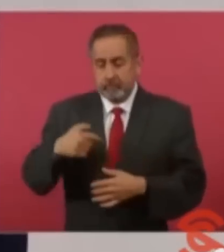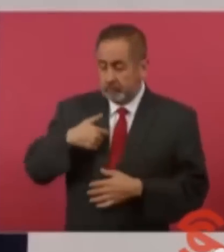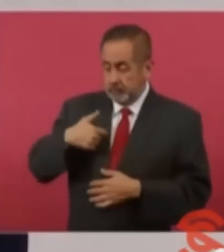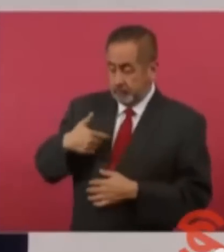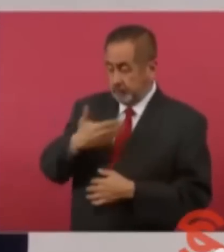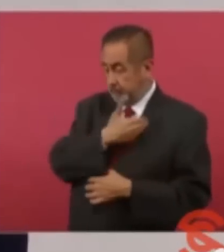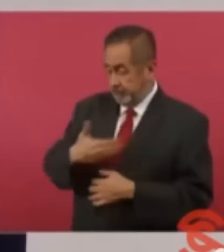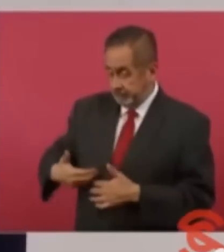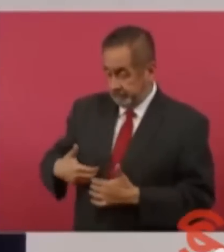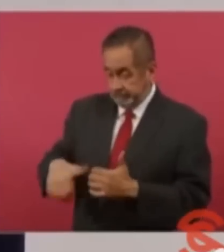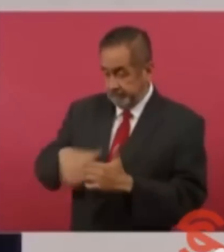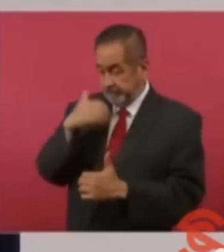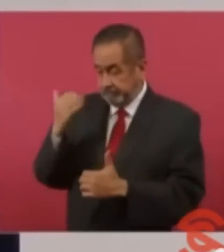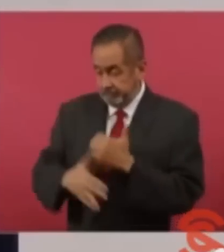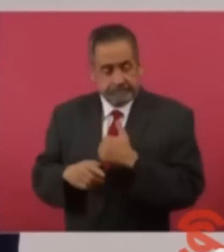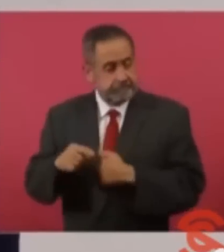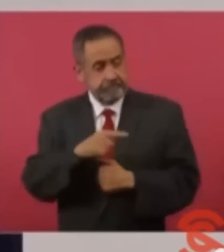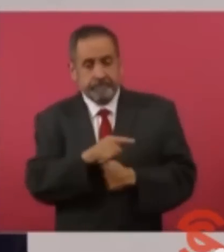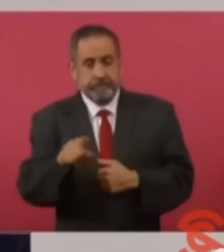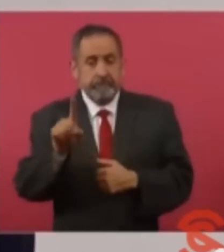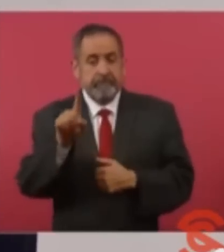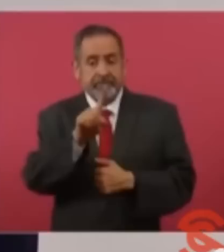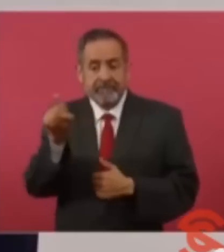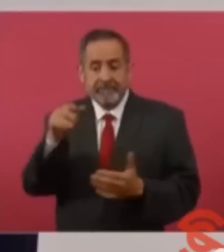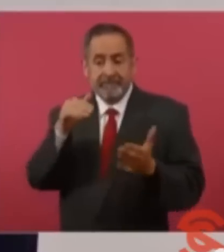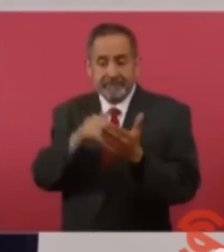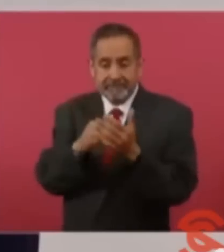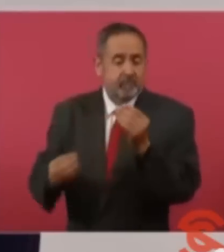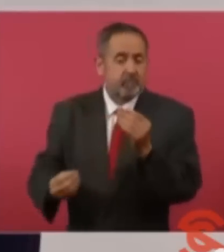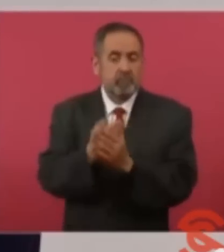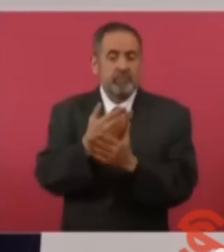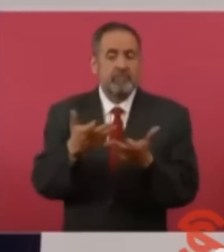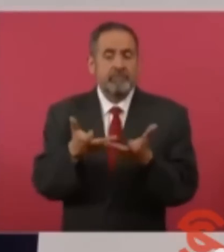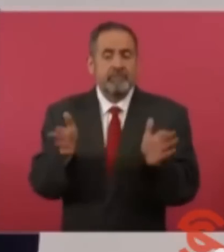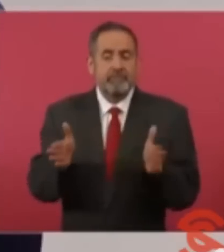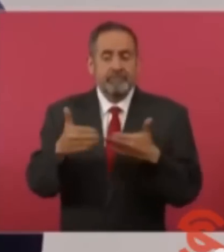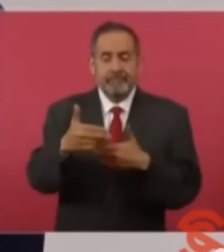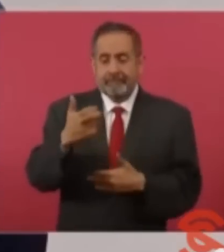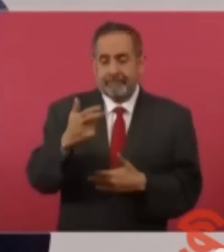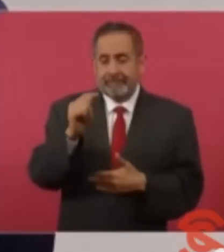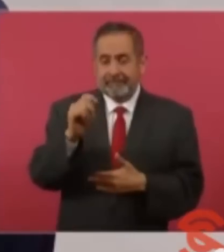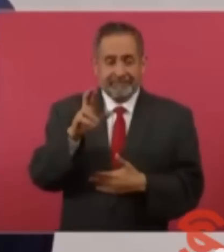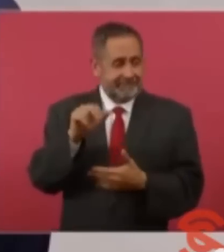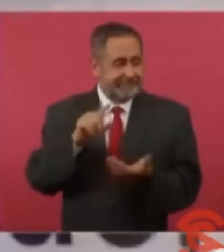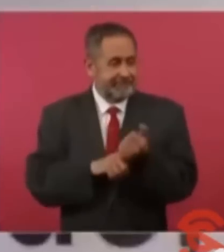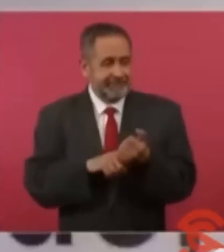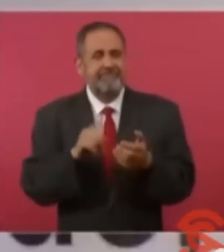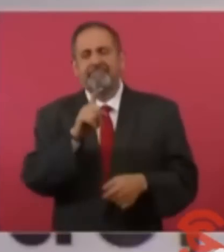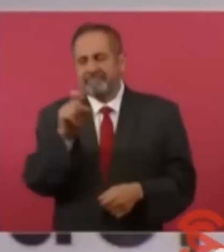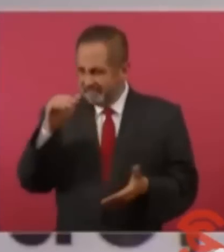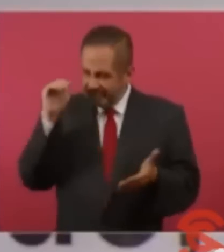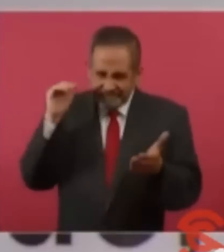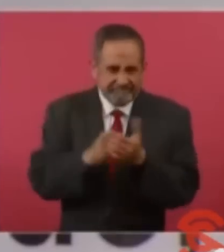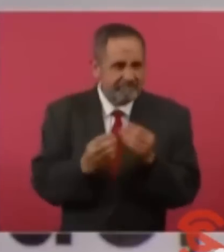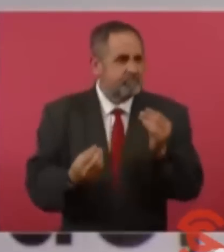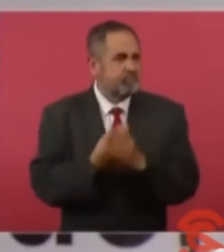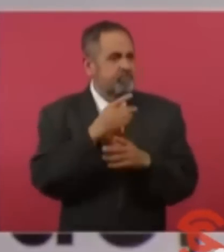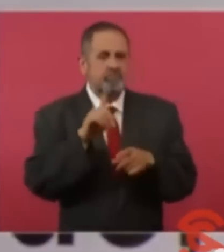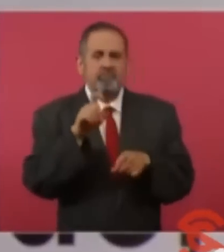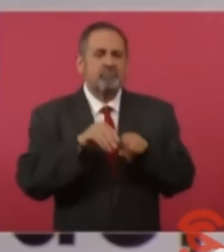mandato 100,000 nuevas hectáreas, 100,000 nuevas hectáreas de